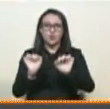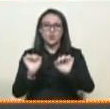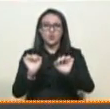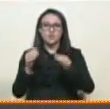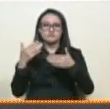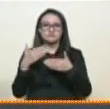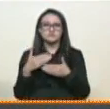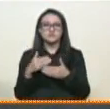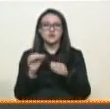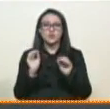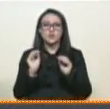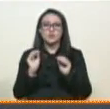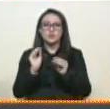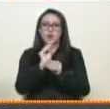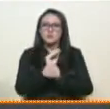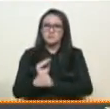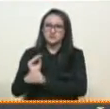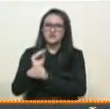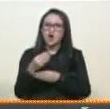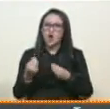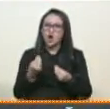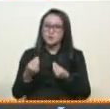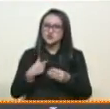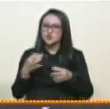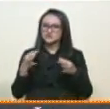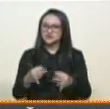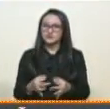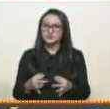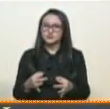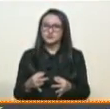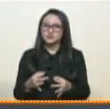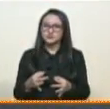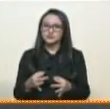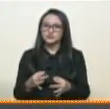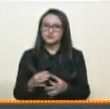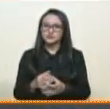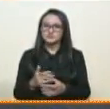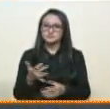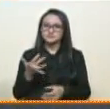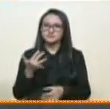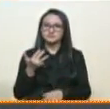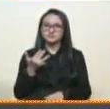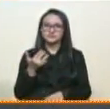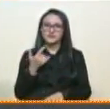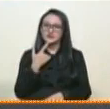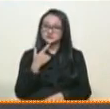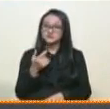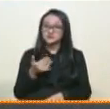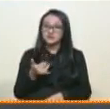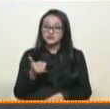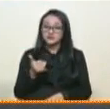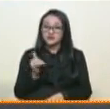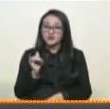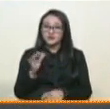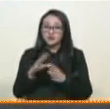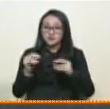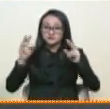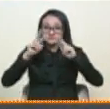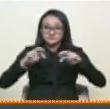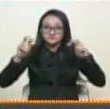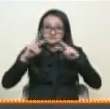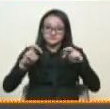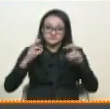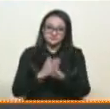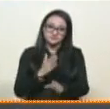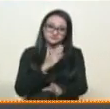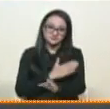puedo asegurar yo eso de esa manera? Bueno, porque resulta que existen todos estos, digamos, todas estas auditorías